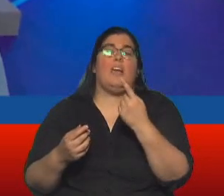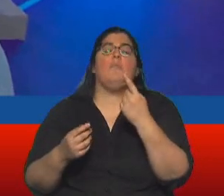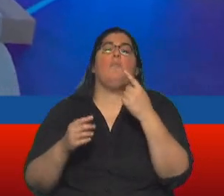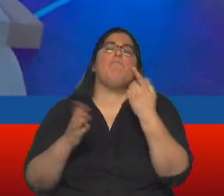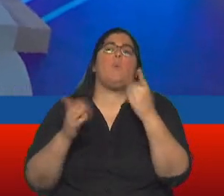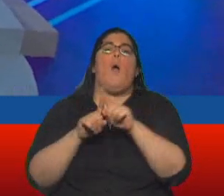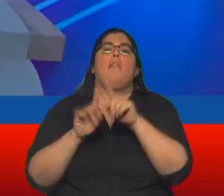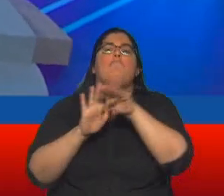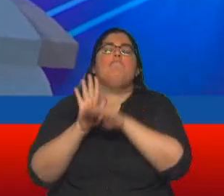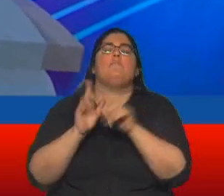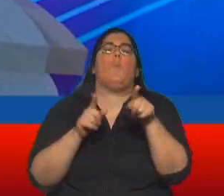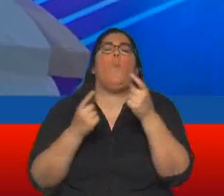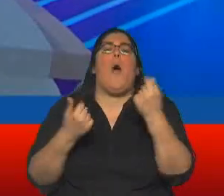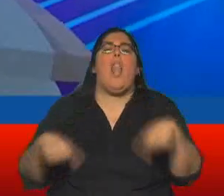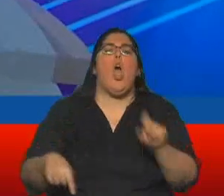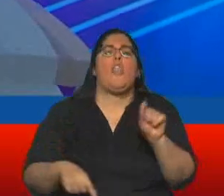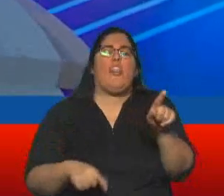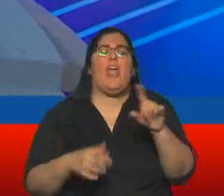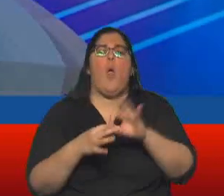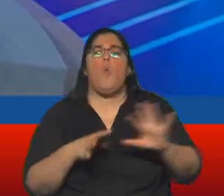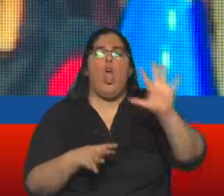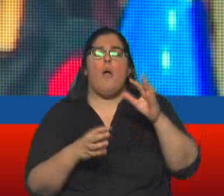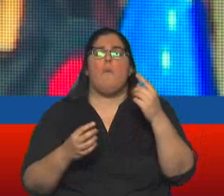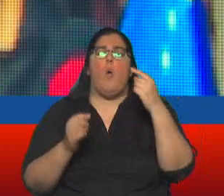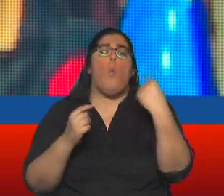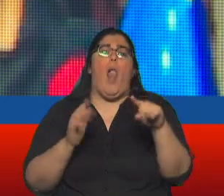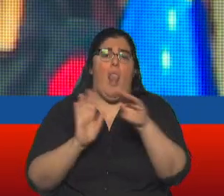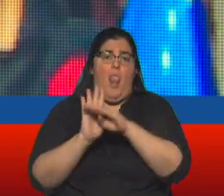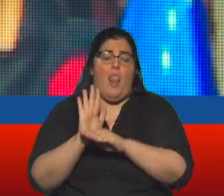Entonces ahí para mí está el conflicto. Es una Unión Europea mucho más extensa, pero menos profunda. Uh-huh.